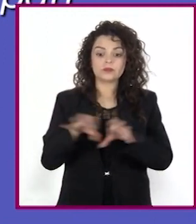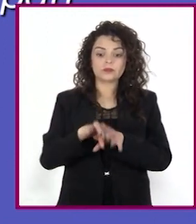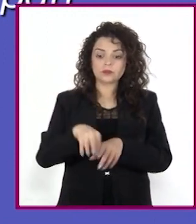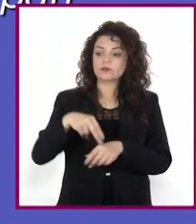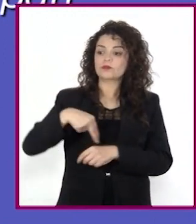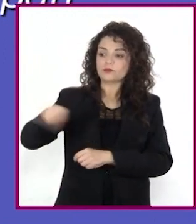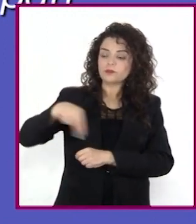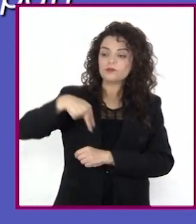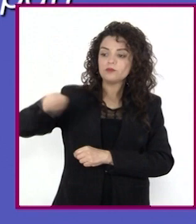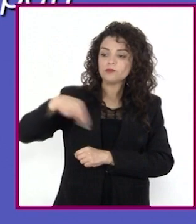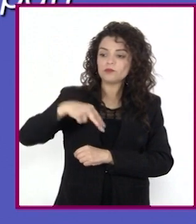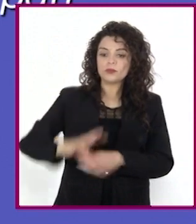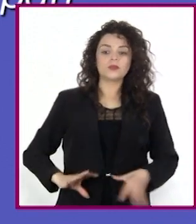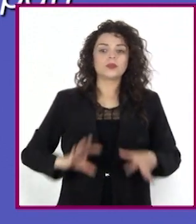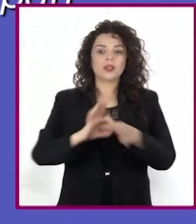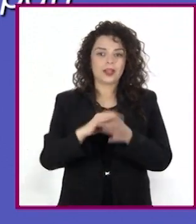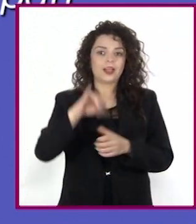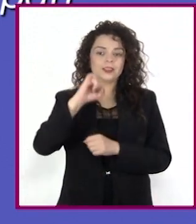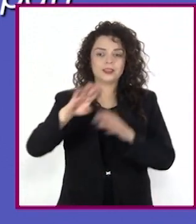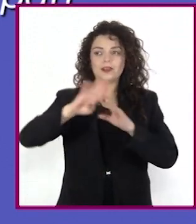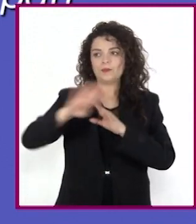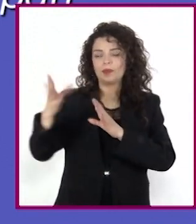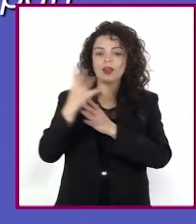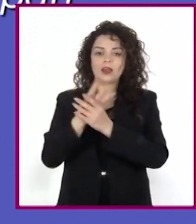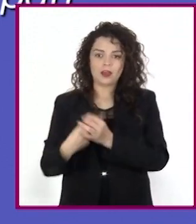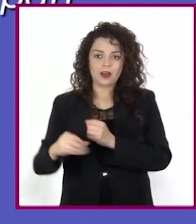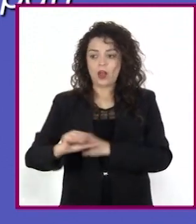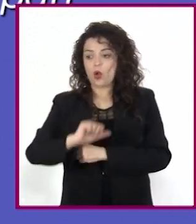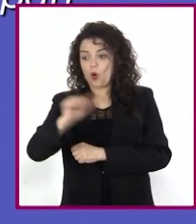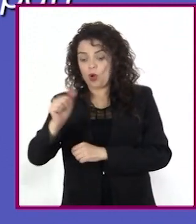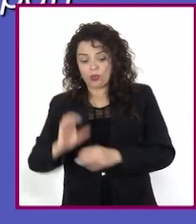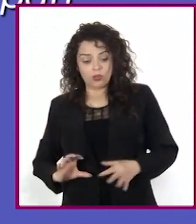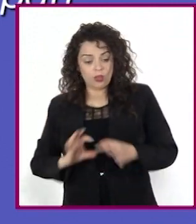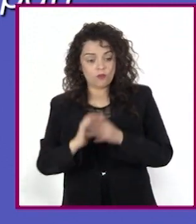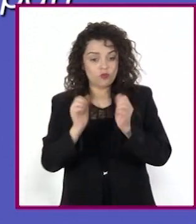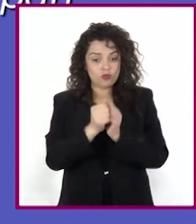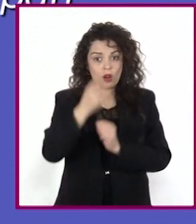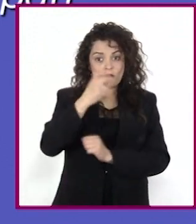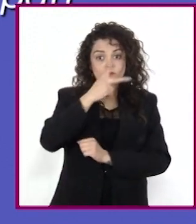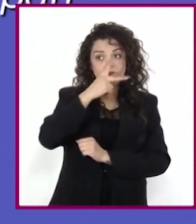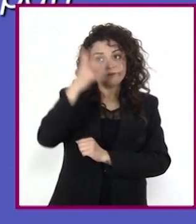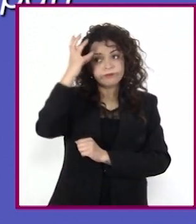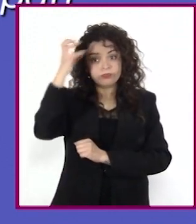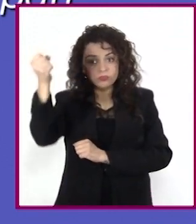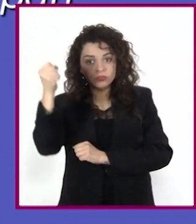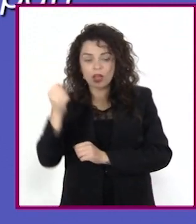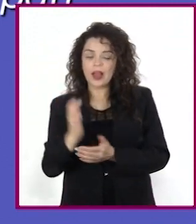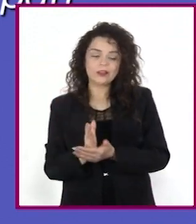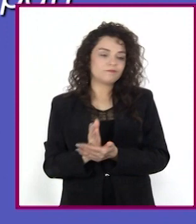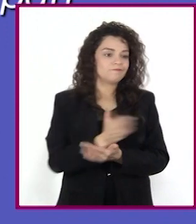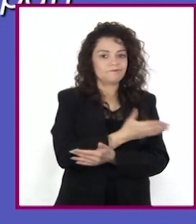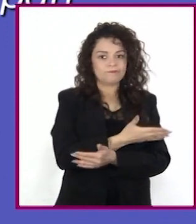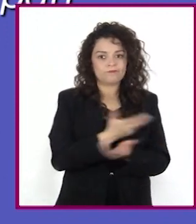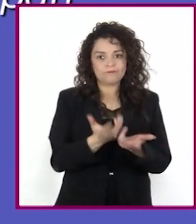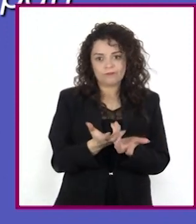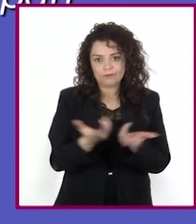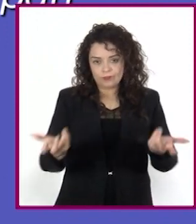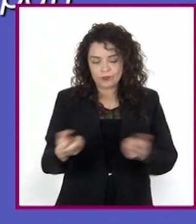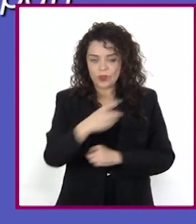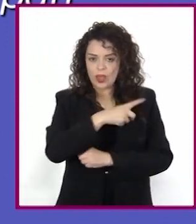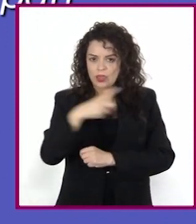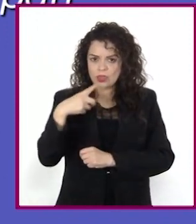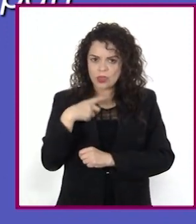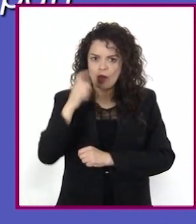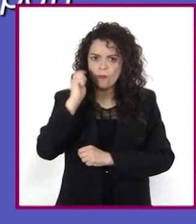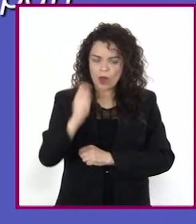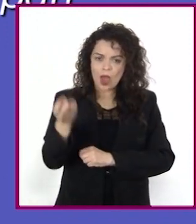se considerarían como migración y aquellos que, de acuerdo con esta definición, quedarían excluidos. Debe existir un